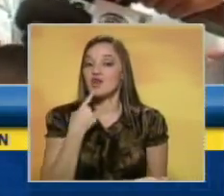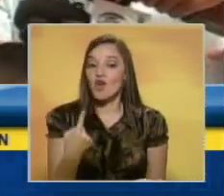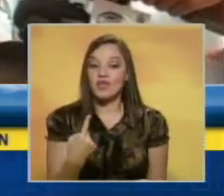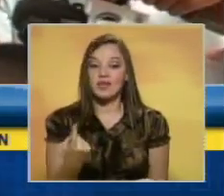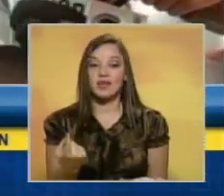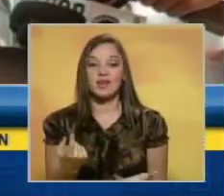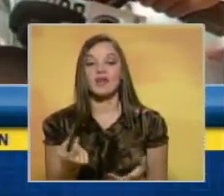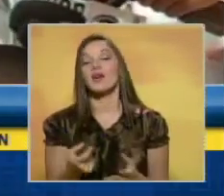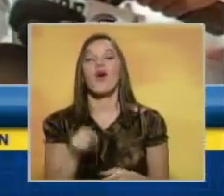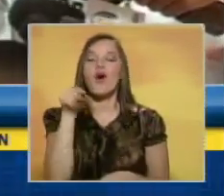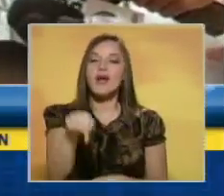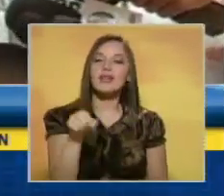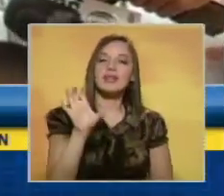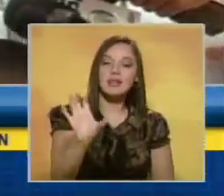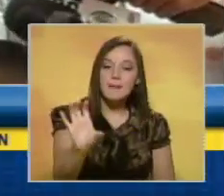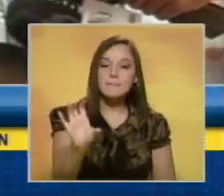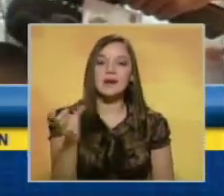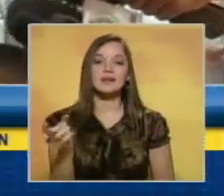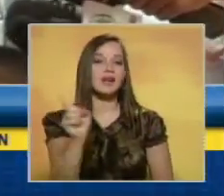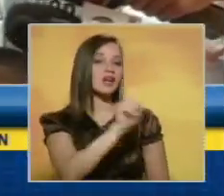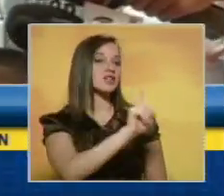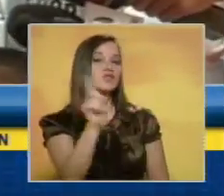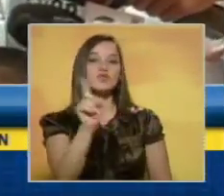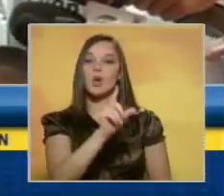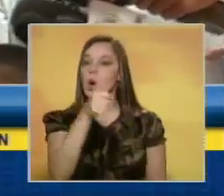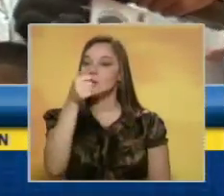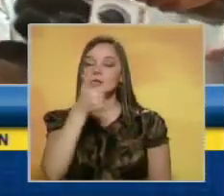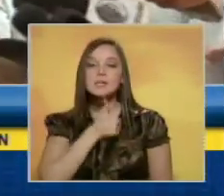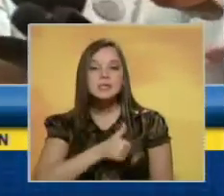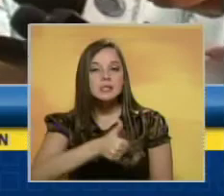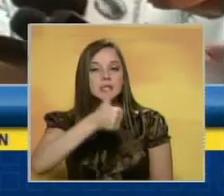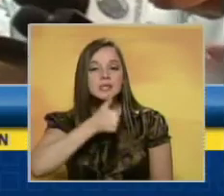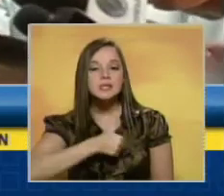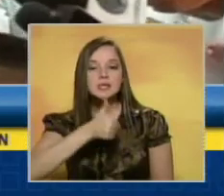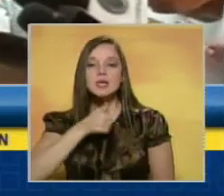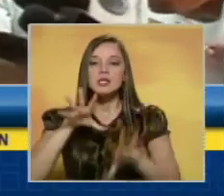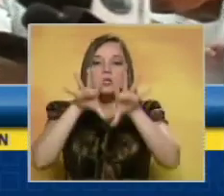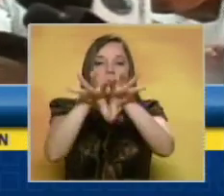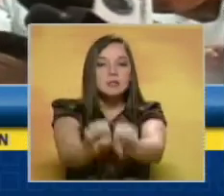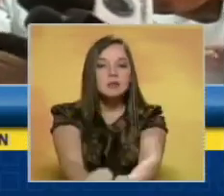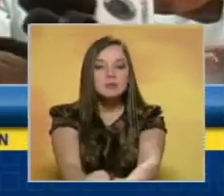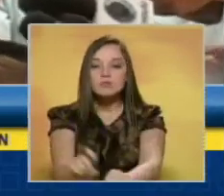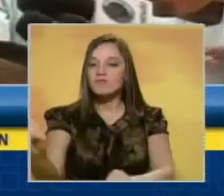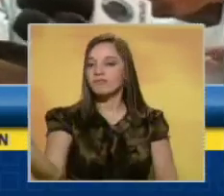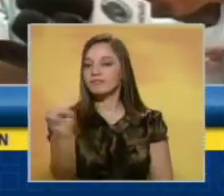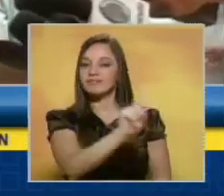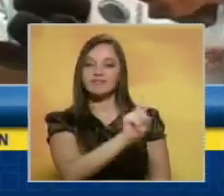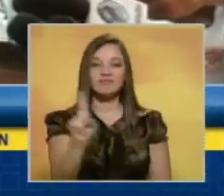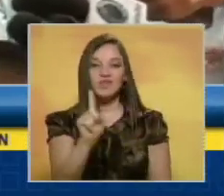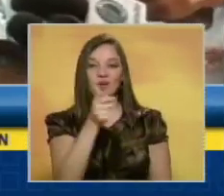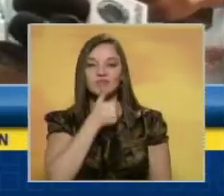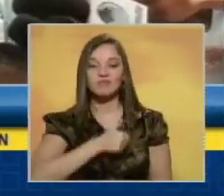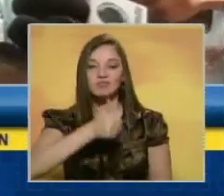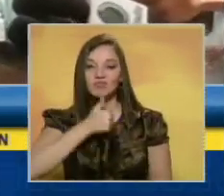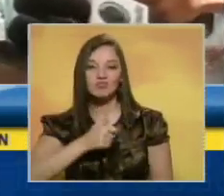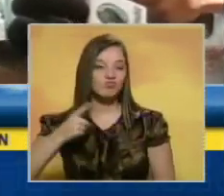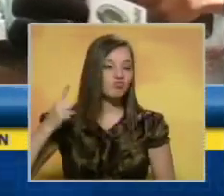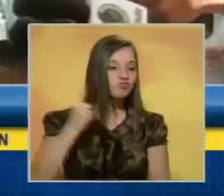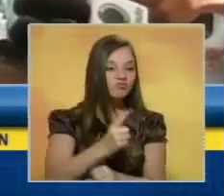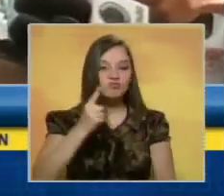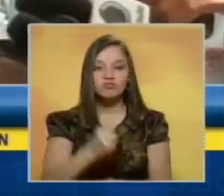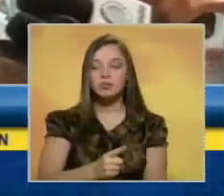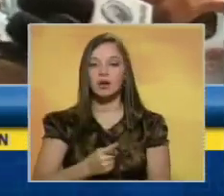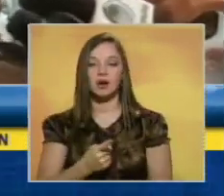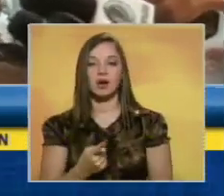digo, esta patria no se va a calar invasiones, no se va a calar